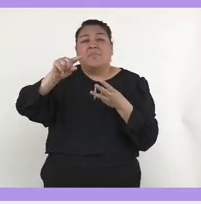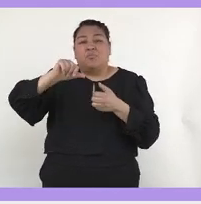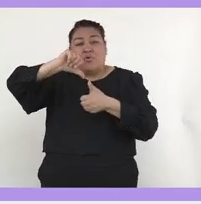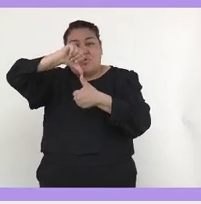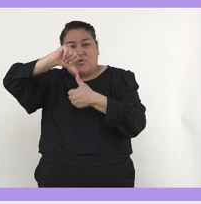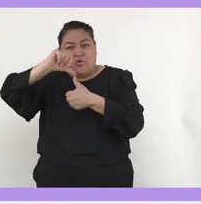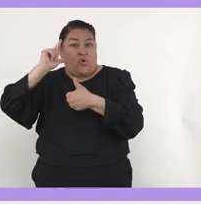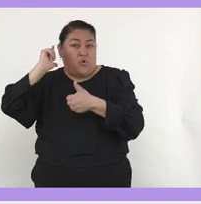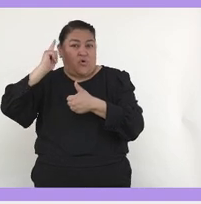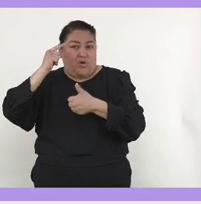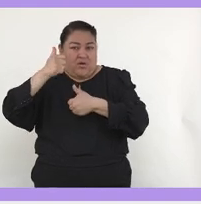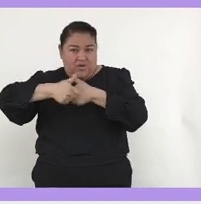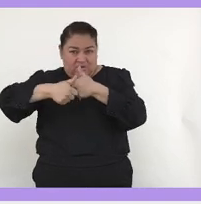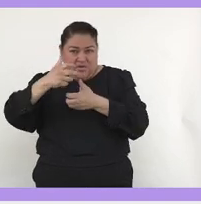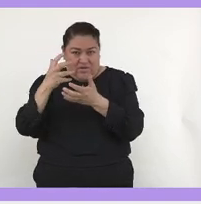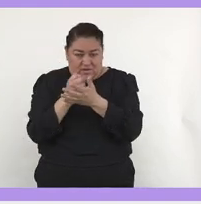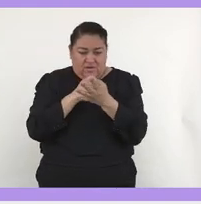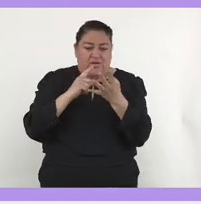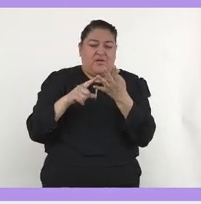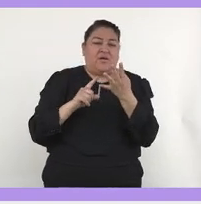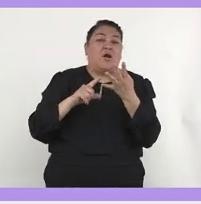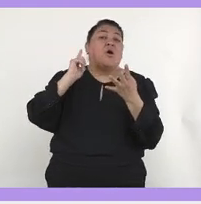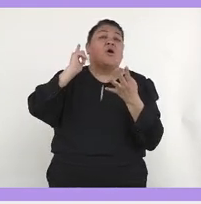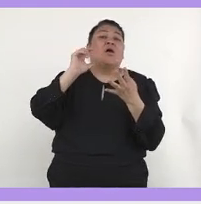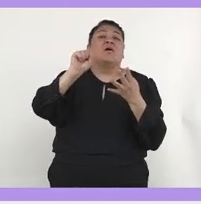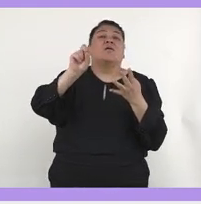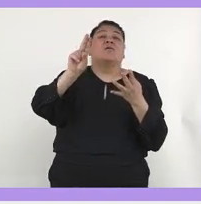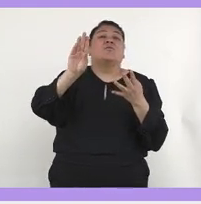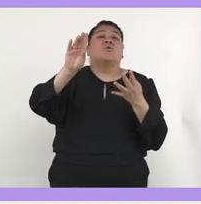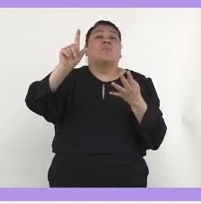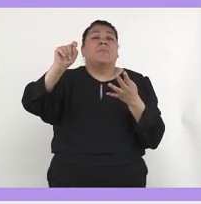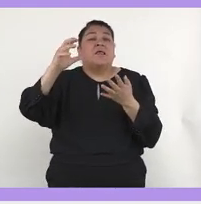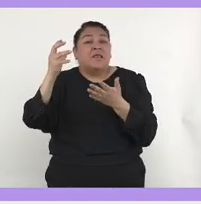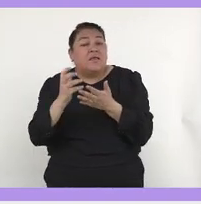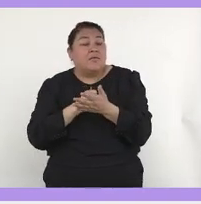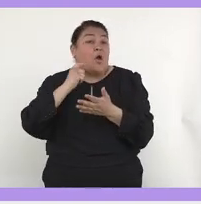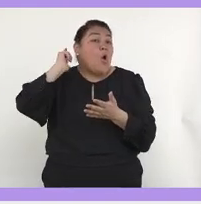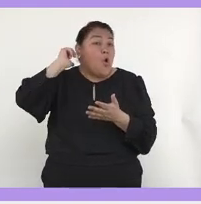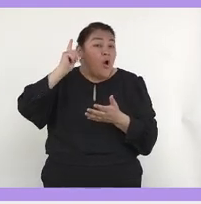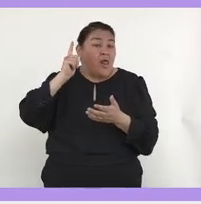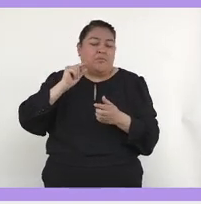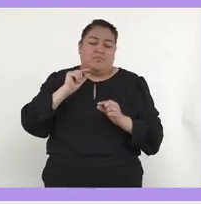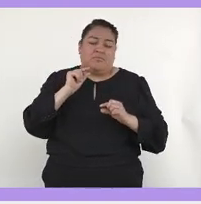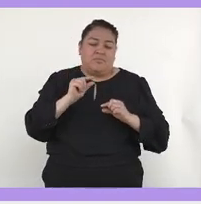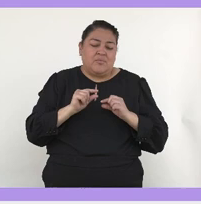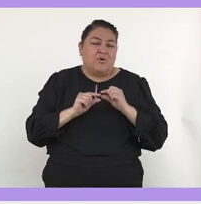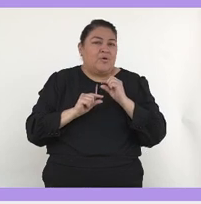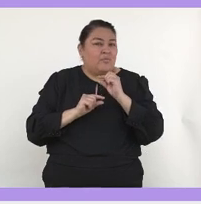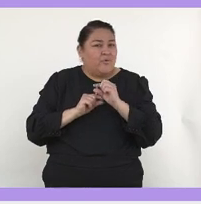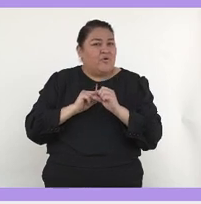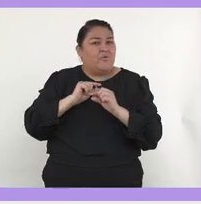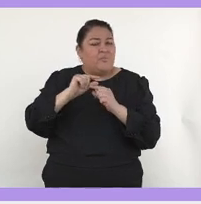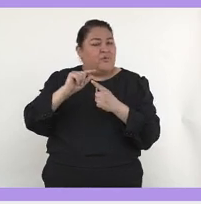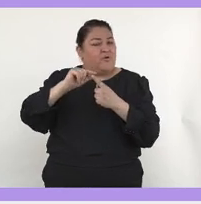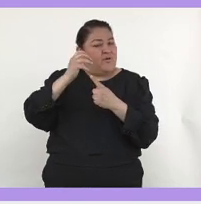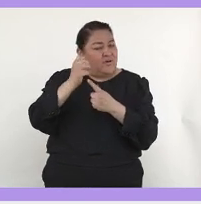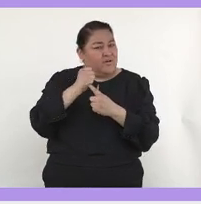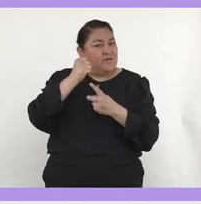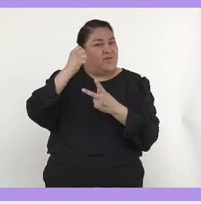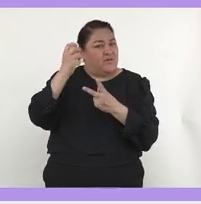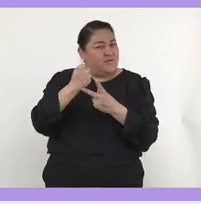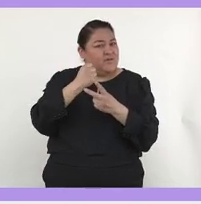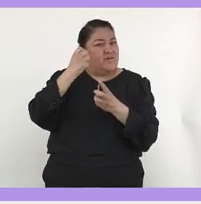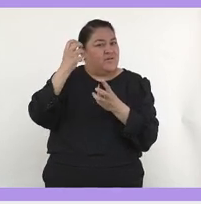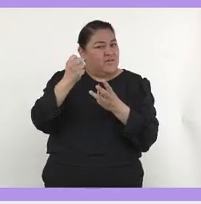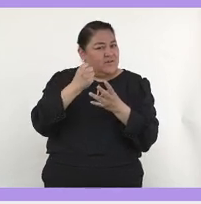Ojalá en la sub-20 se meta en el mundial en el premundial y así Así es como se va haciendo esta bola más grande y también los